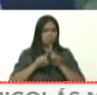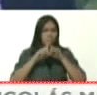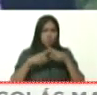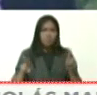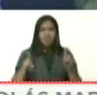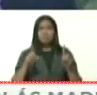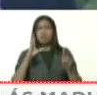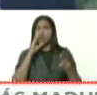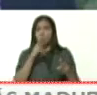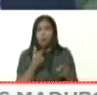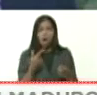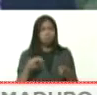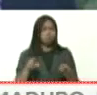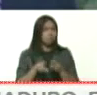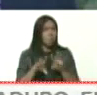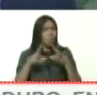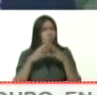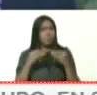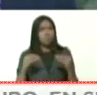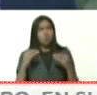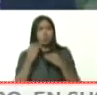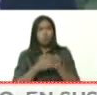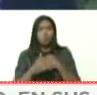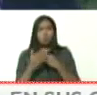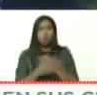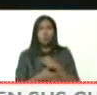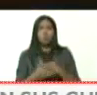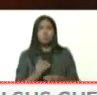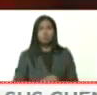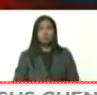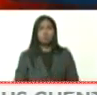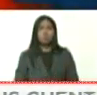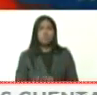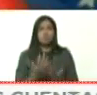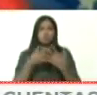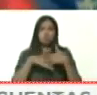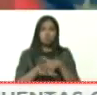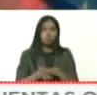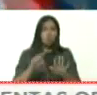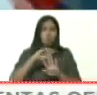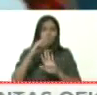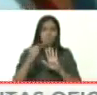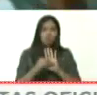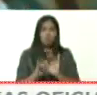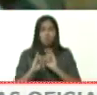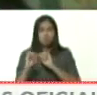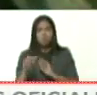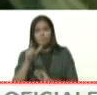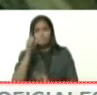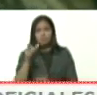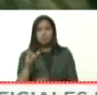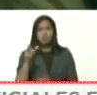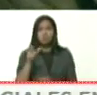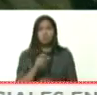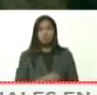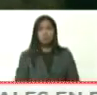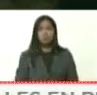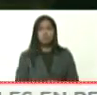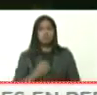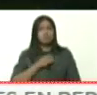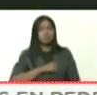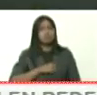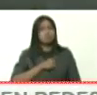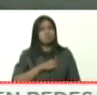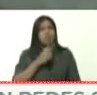revés, con todo tipo de inclusión, usted, persona que lamentablemente,